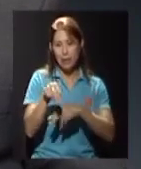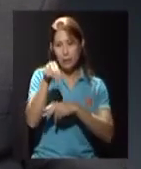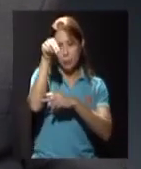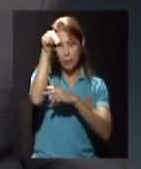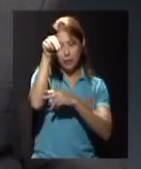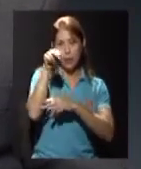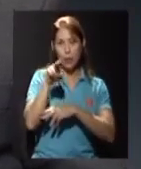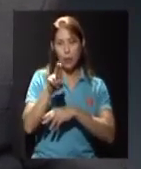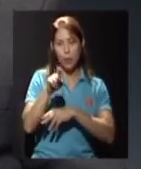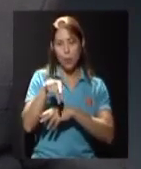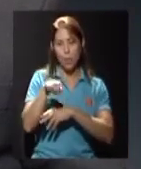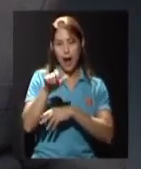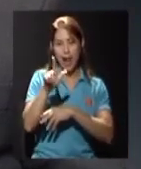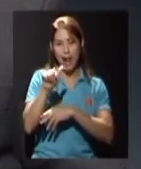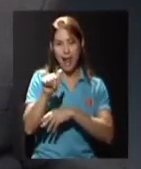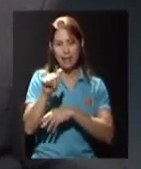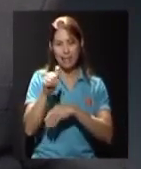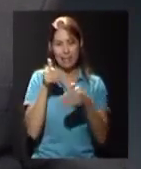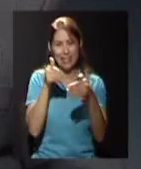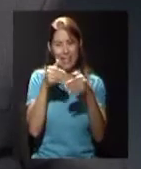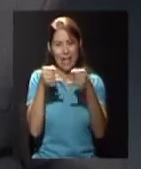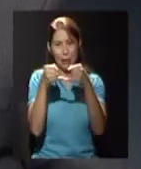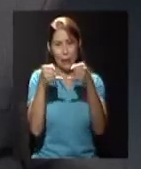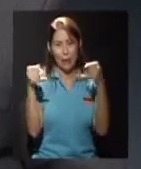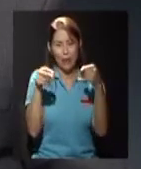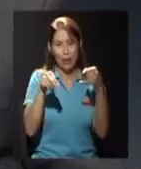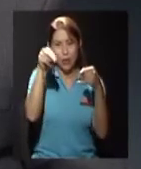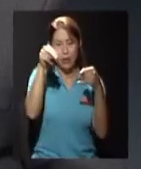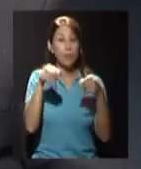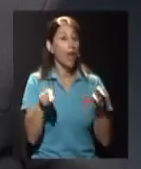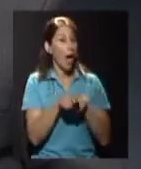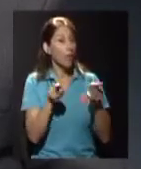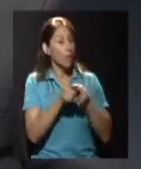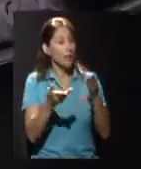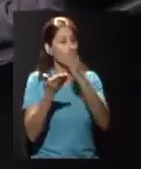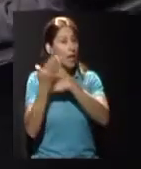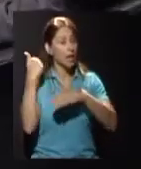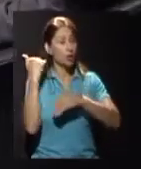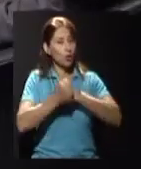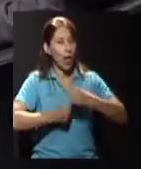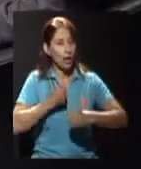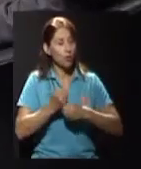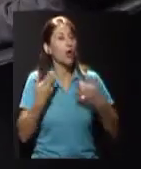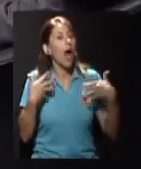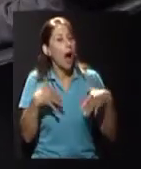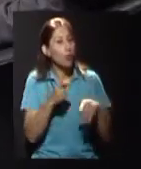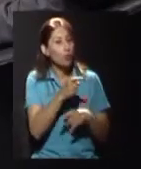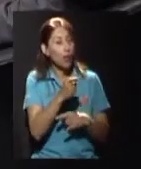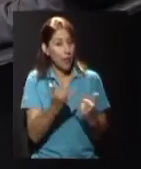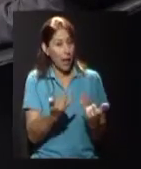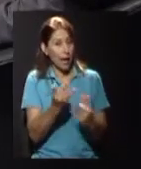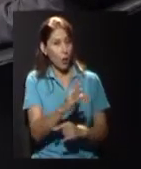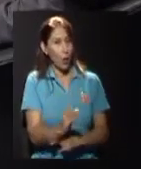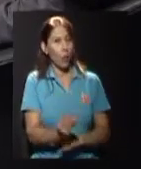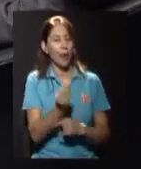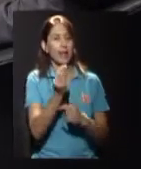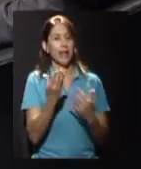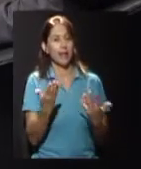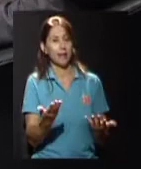norte y que es empieza más en esos años aunque aunque usted es joven y